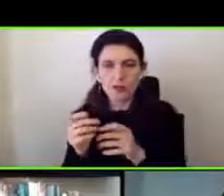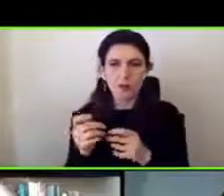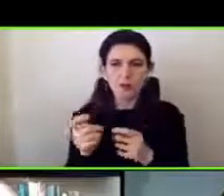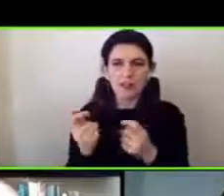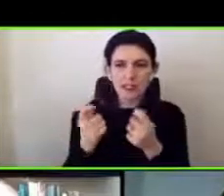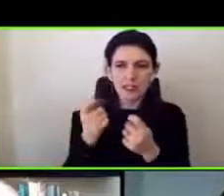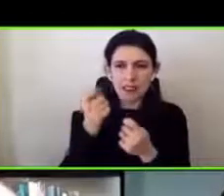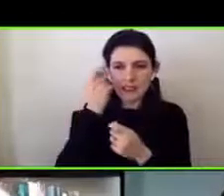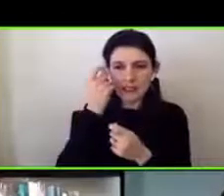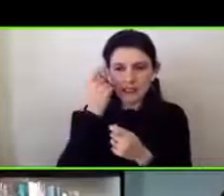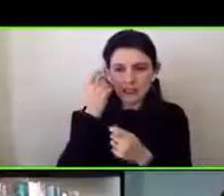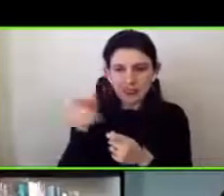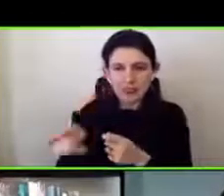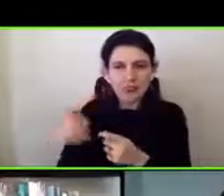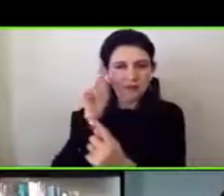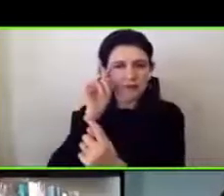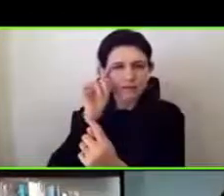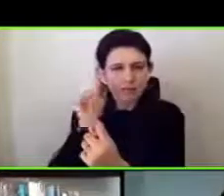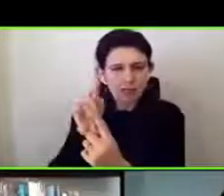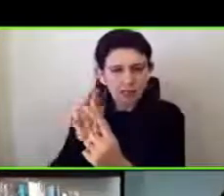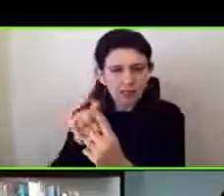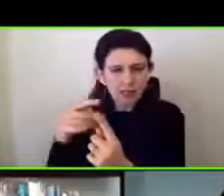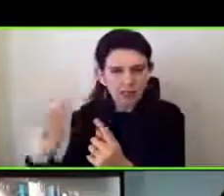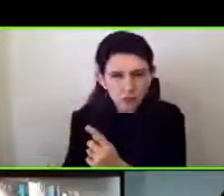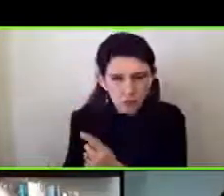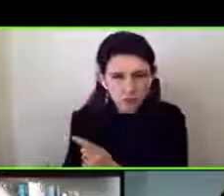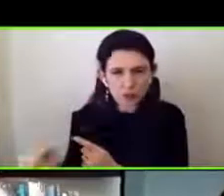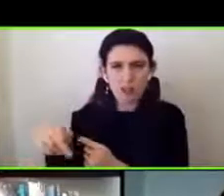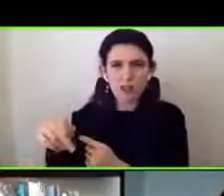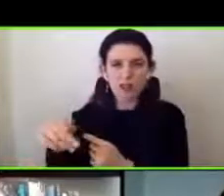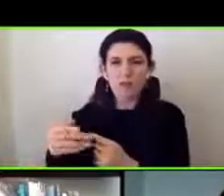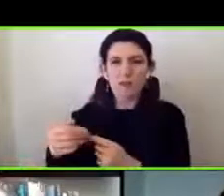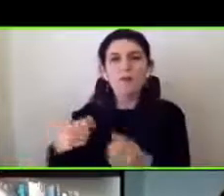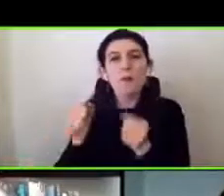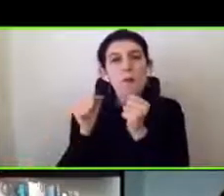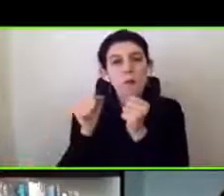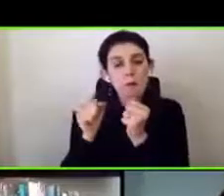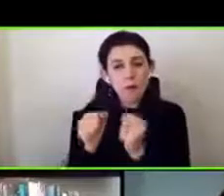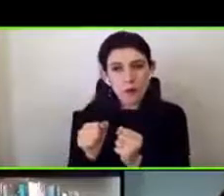es la intencionalidad que va fluyendo en el juego, de manera de nosotros poder ir